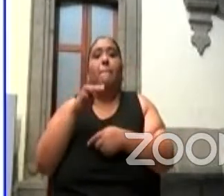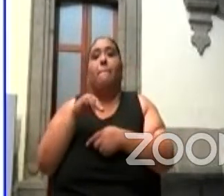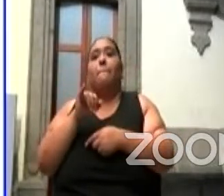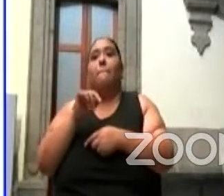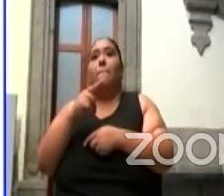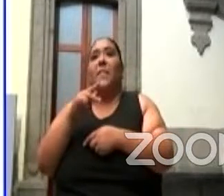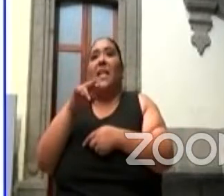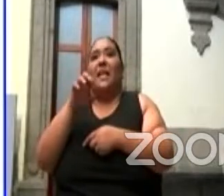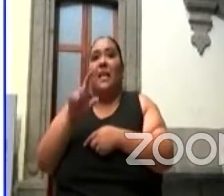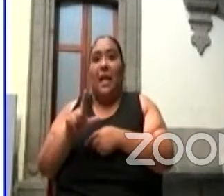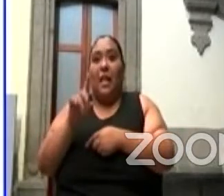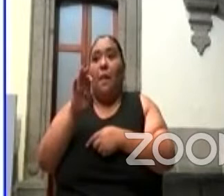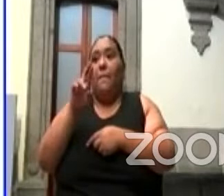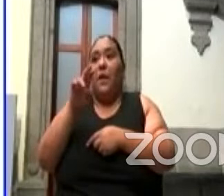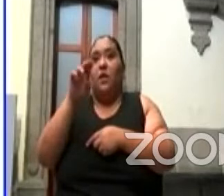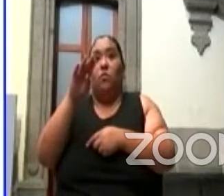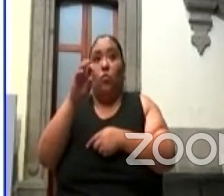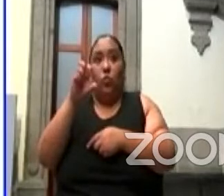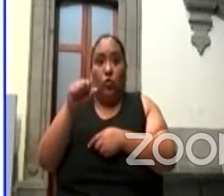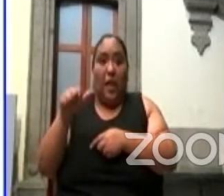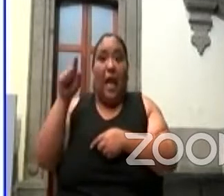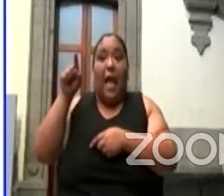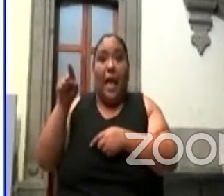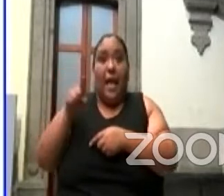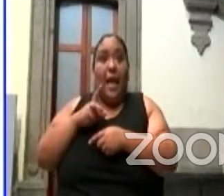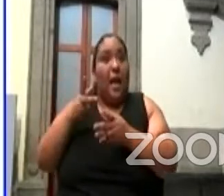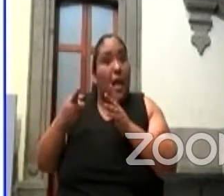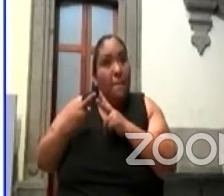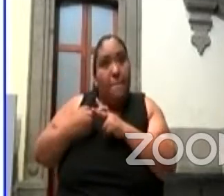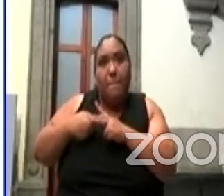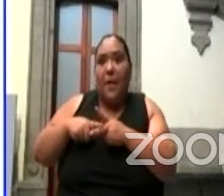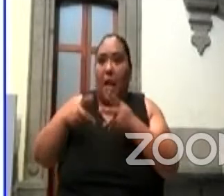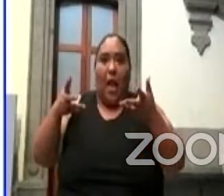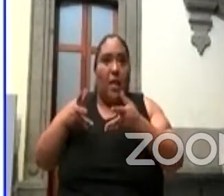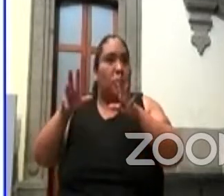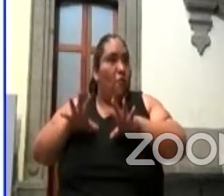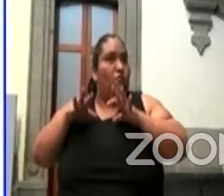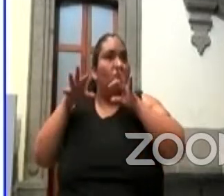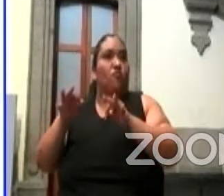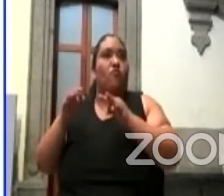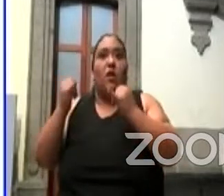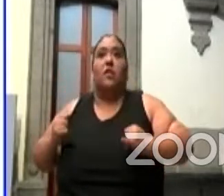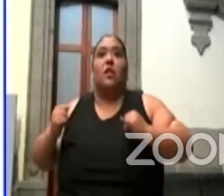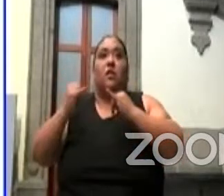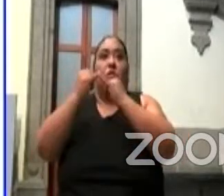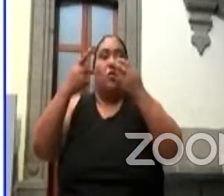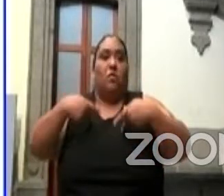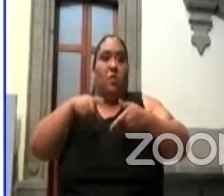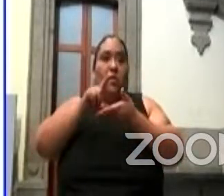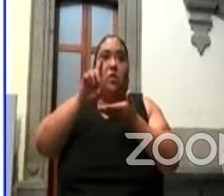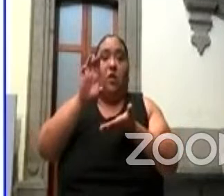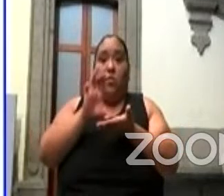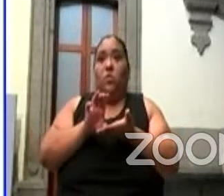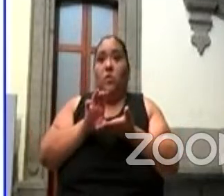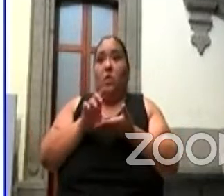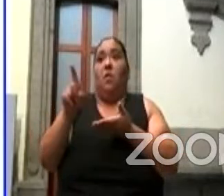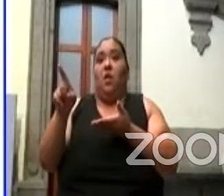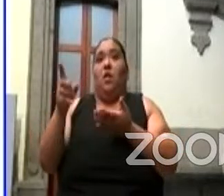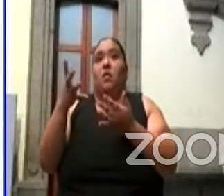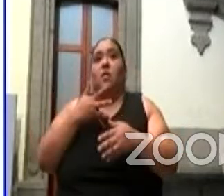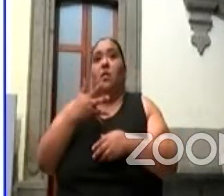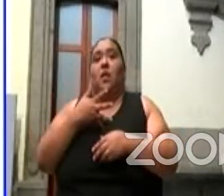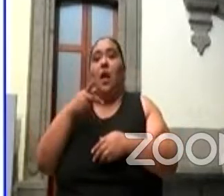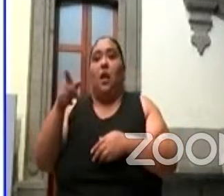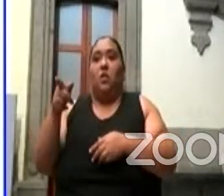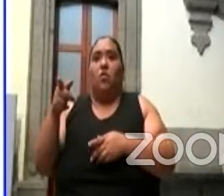él hace la creación de este instituto porque era una persona con discapacidad también. Nadie mejor que